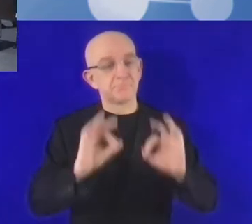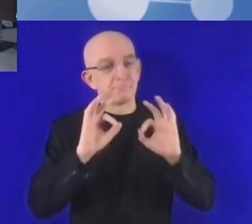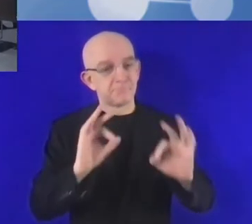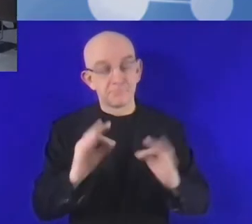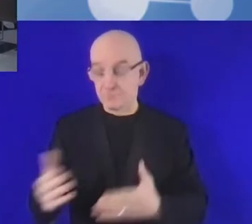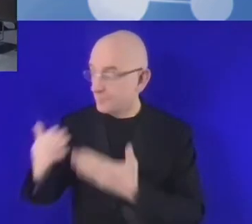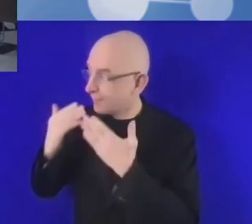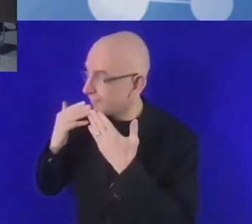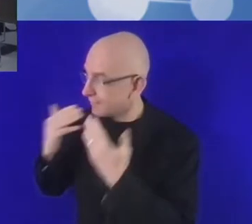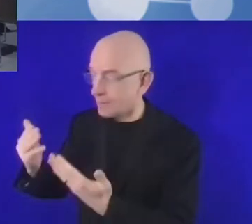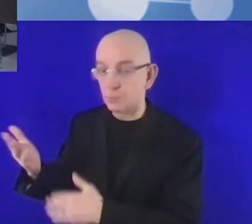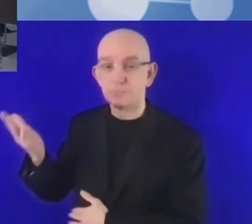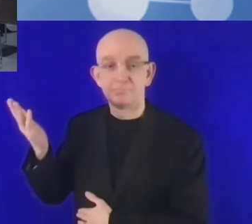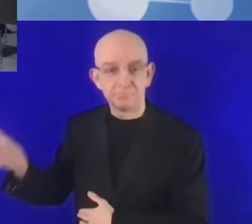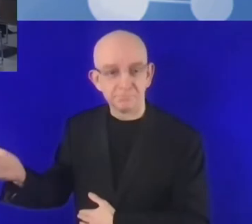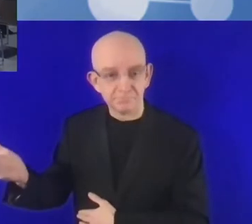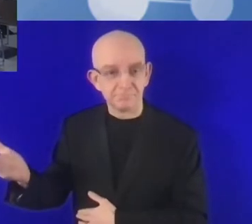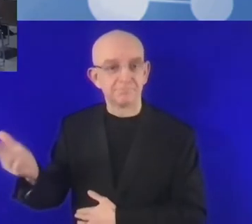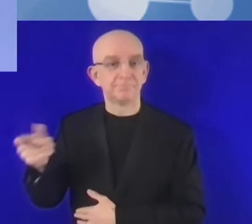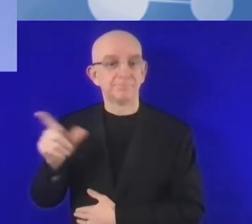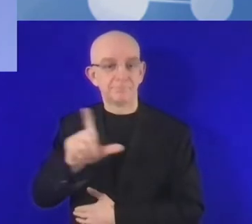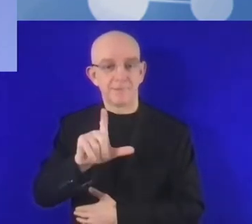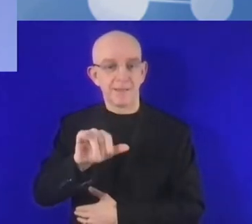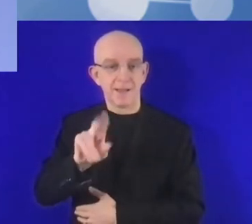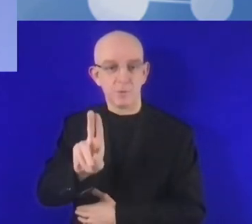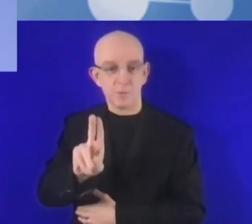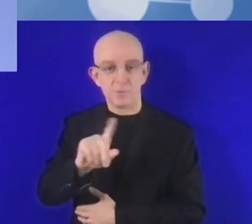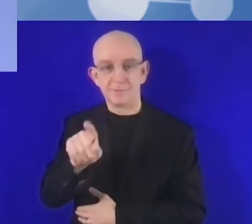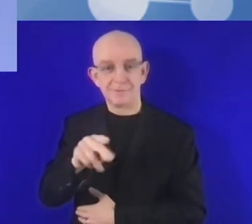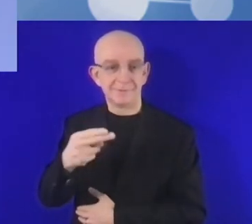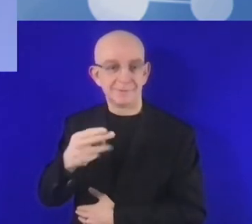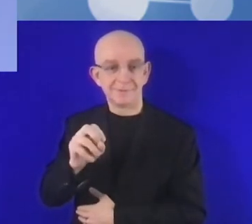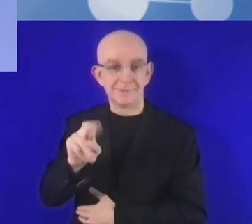Muchas gracias al señor Liu Zemin,